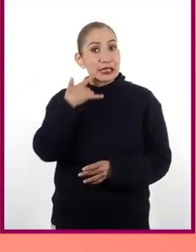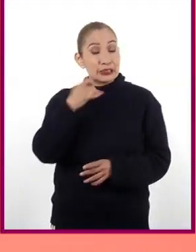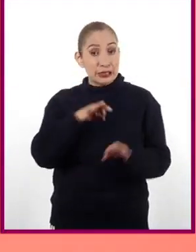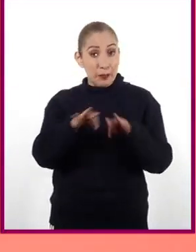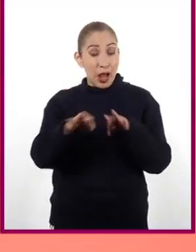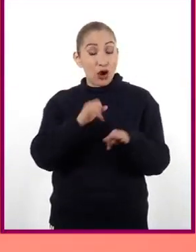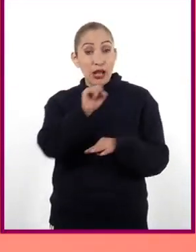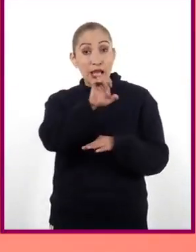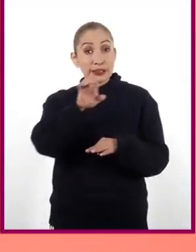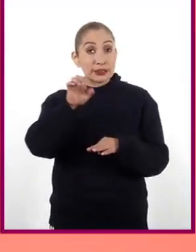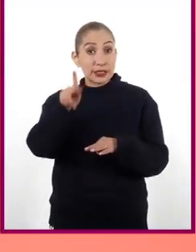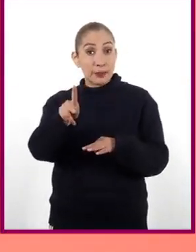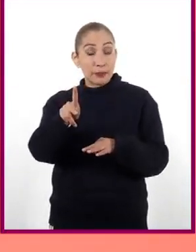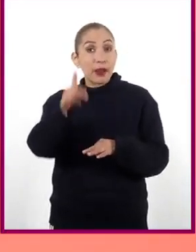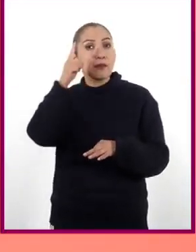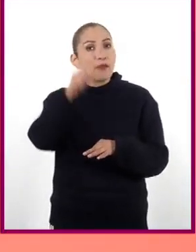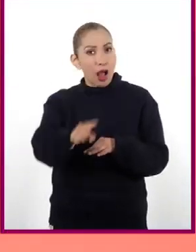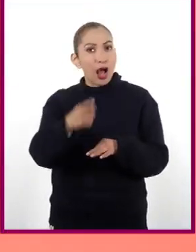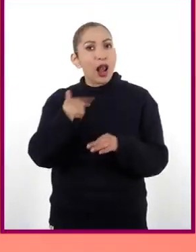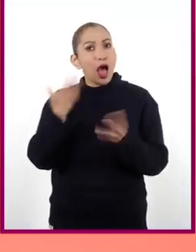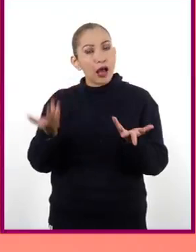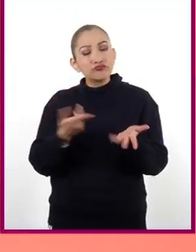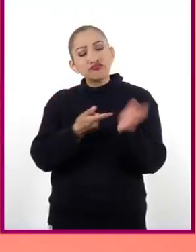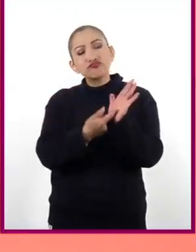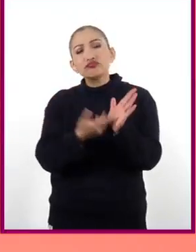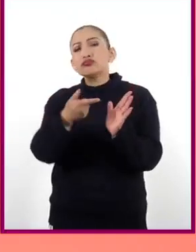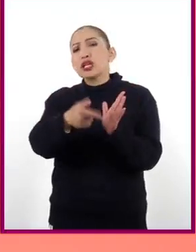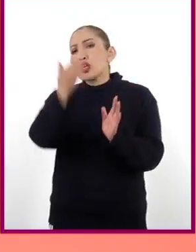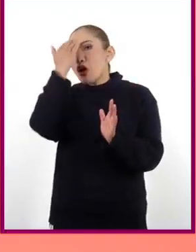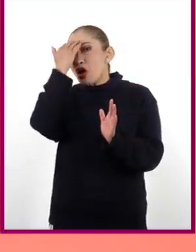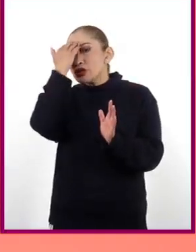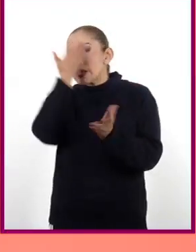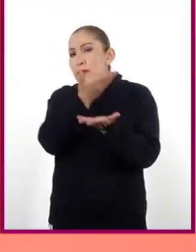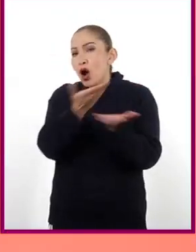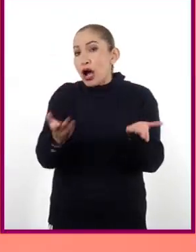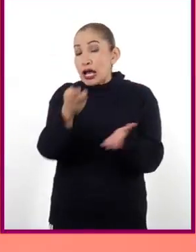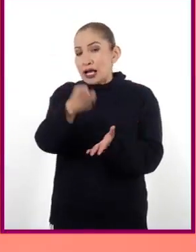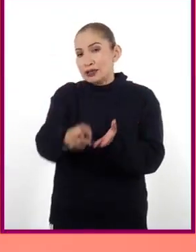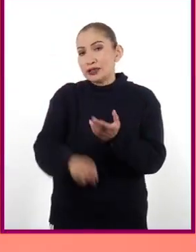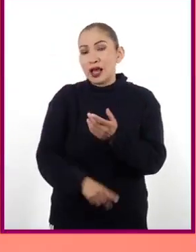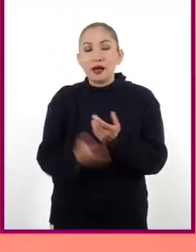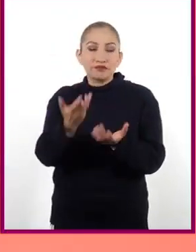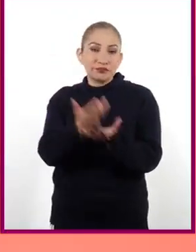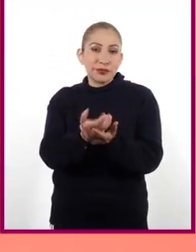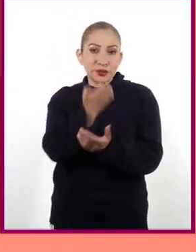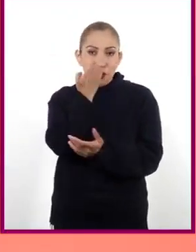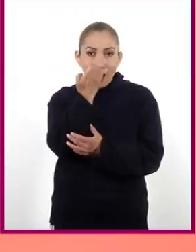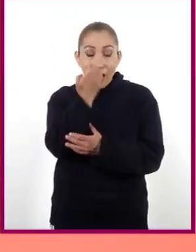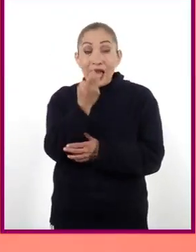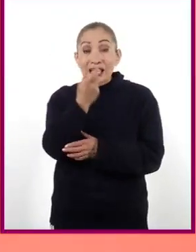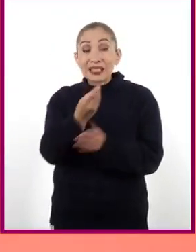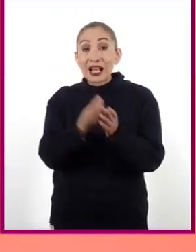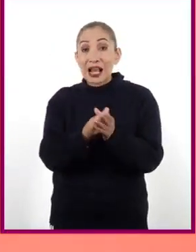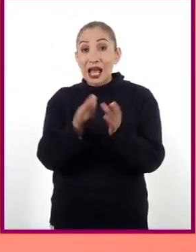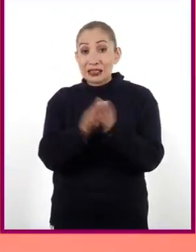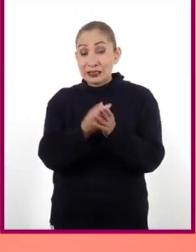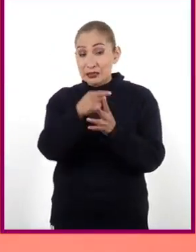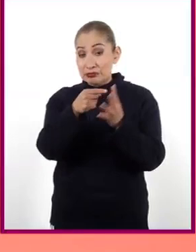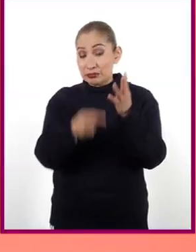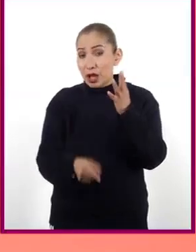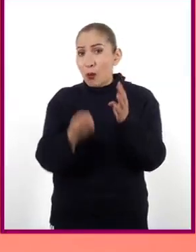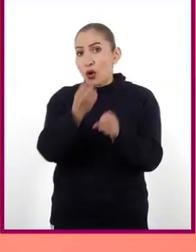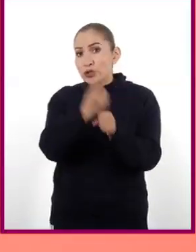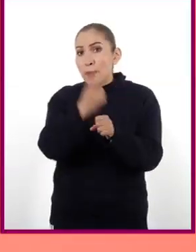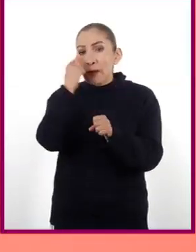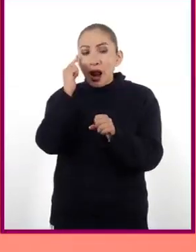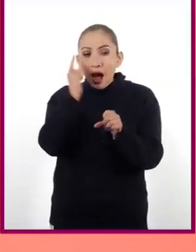la Secretaría de Educación Pública para acercarles los conocimientos en esta pausa escolar. Estas sesiones son una